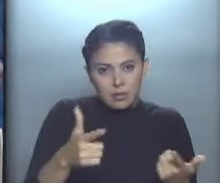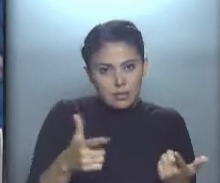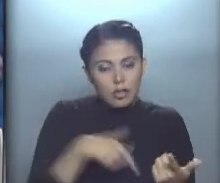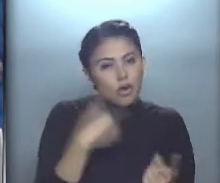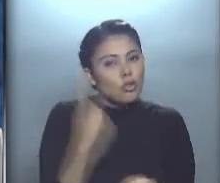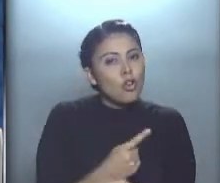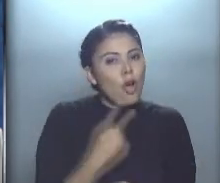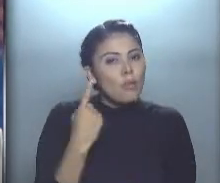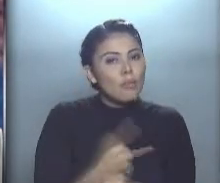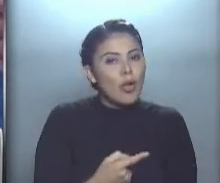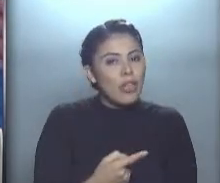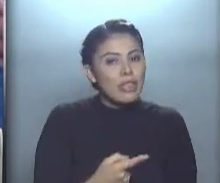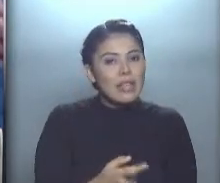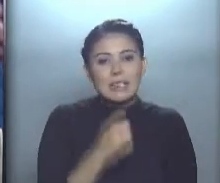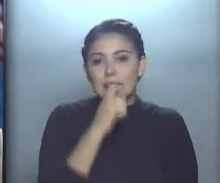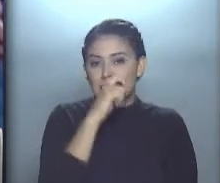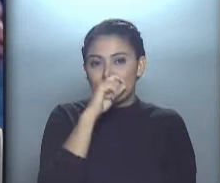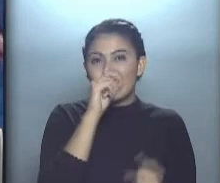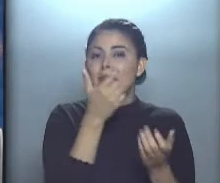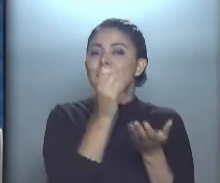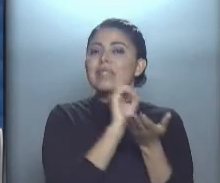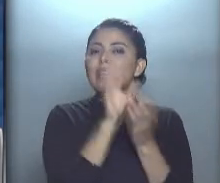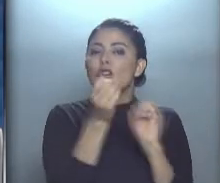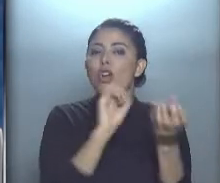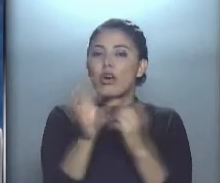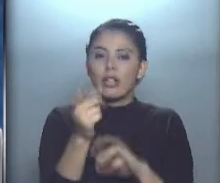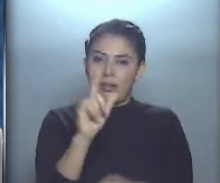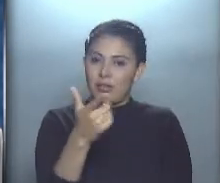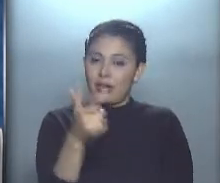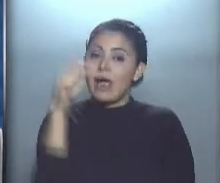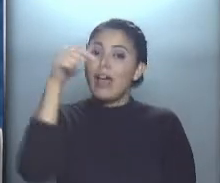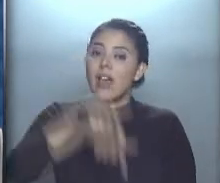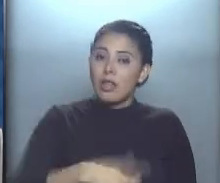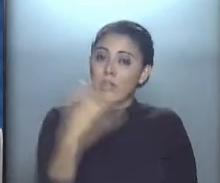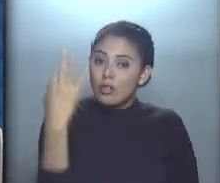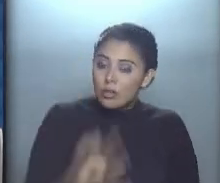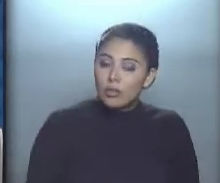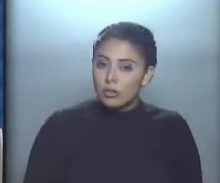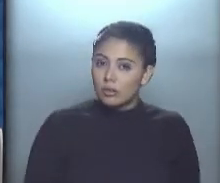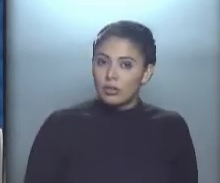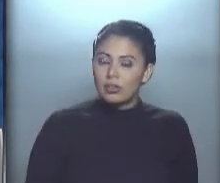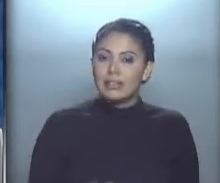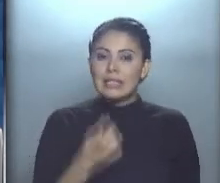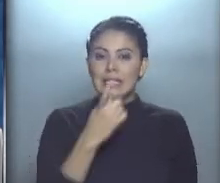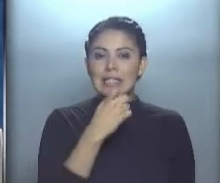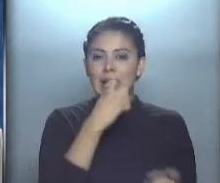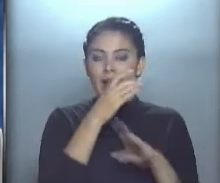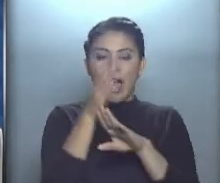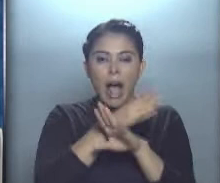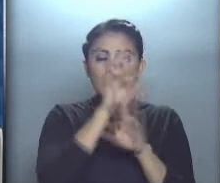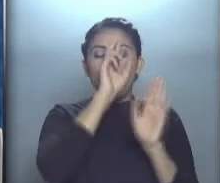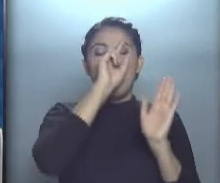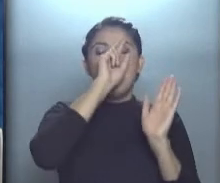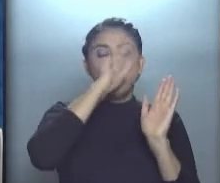puede hacer solamente por mensaje de texto. Esto se hace con un diseño de